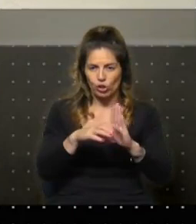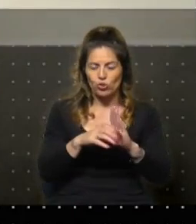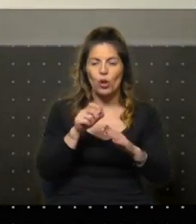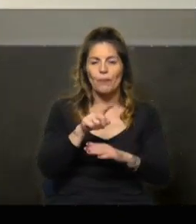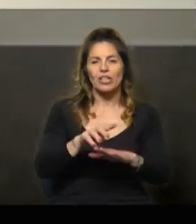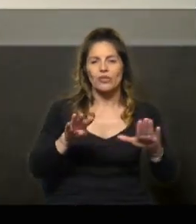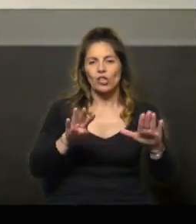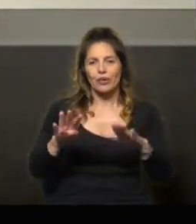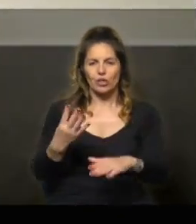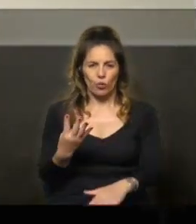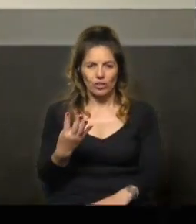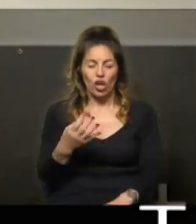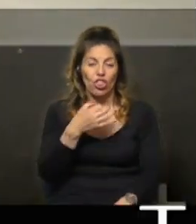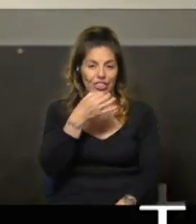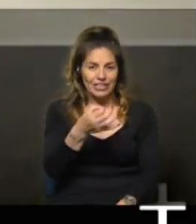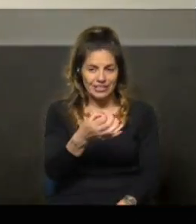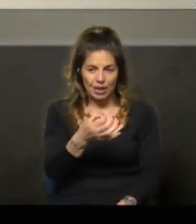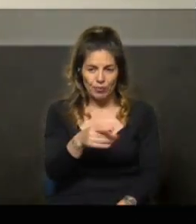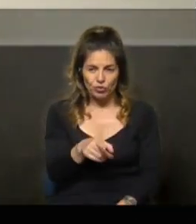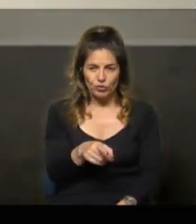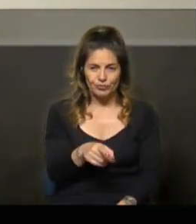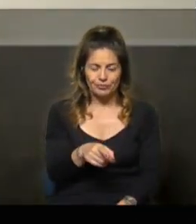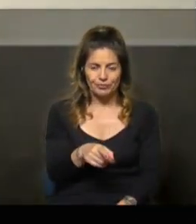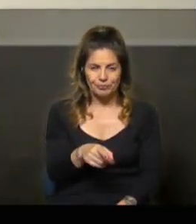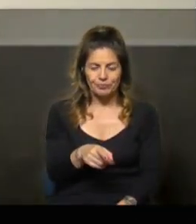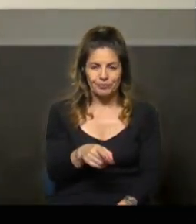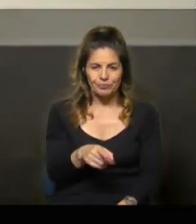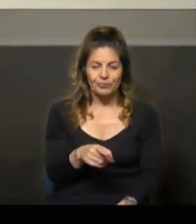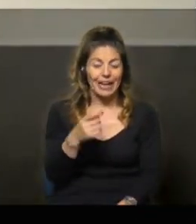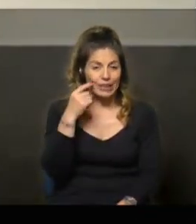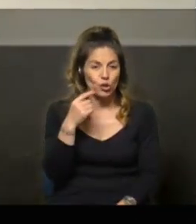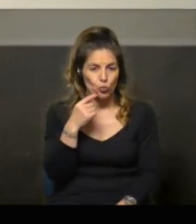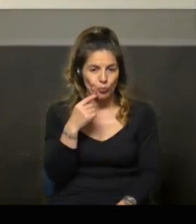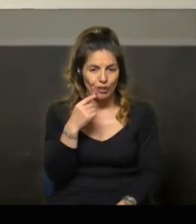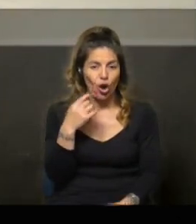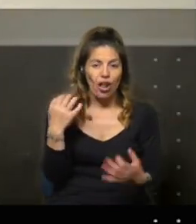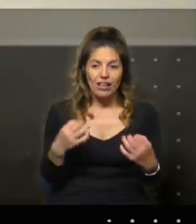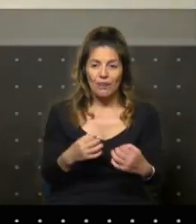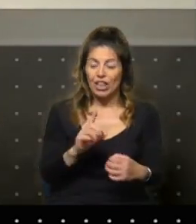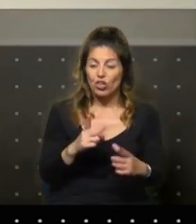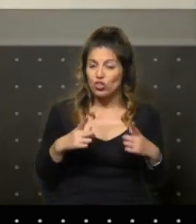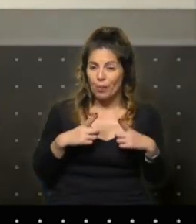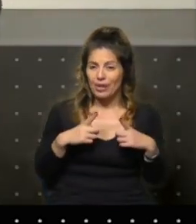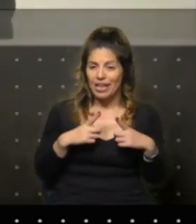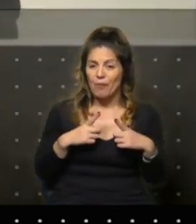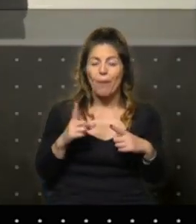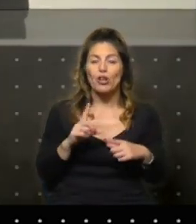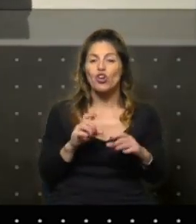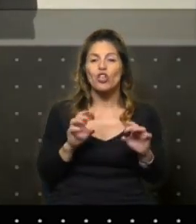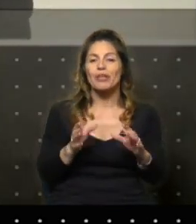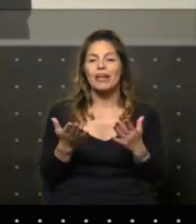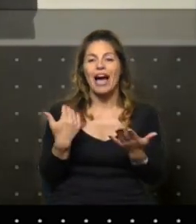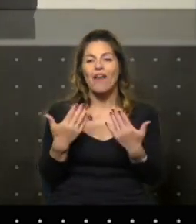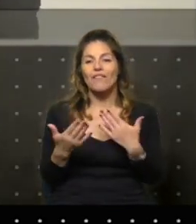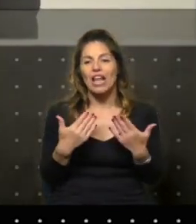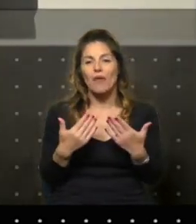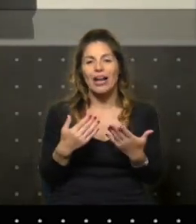la4 bueno decíamos que este este número la verdad que nos esperaba pero no solamente porque antes hablaban